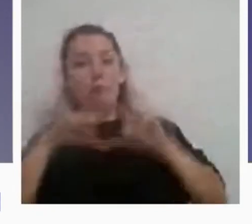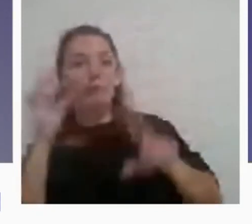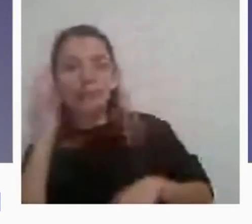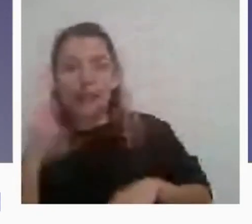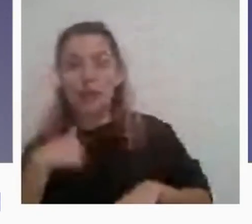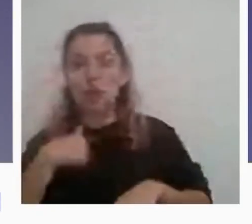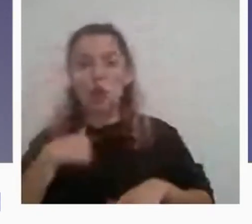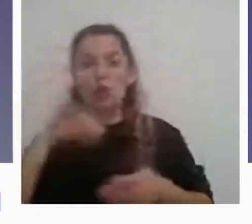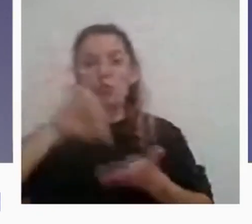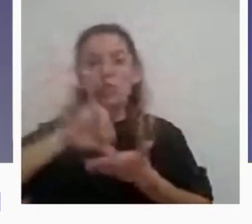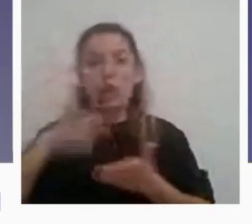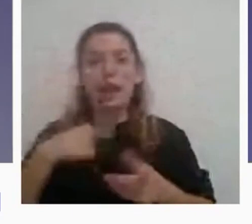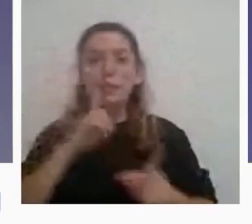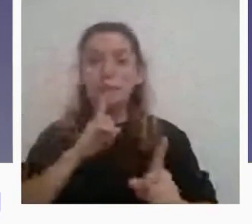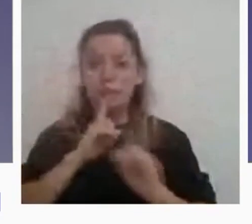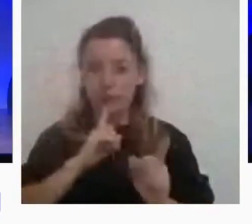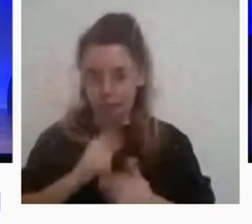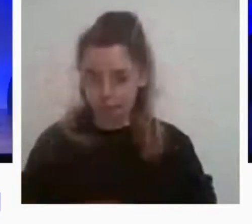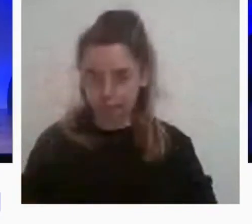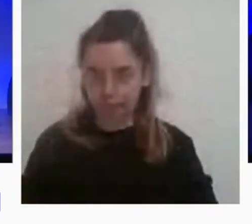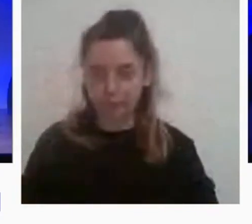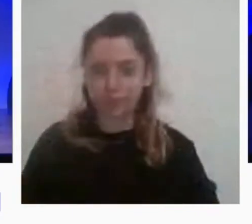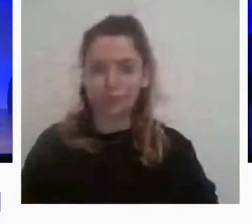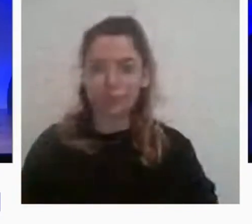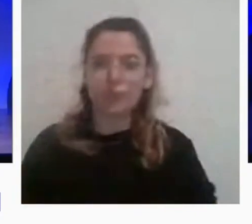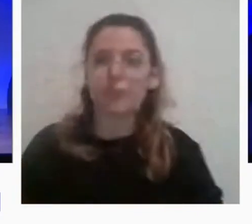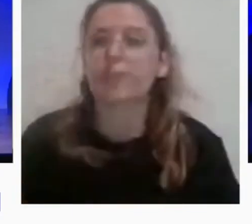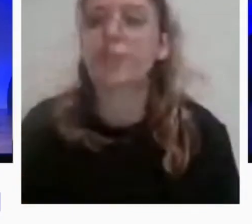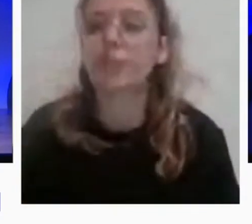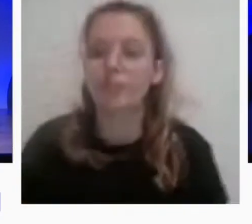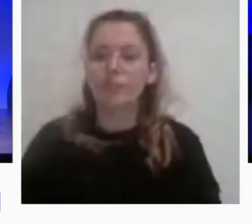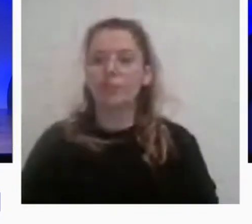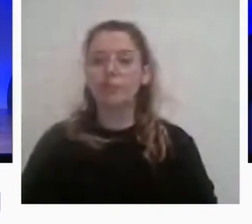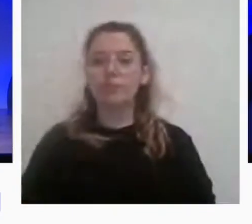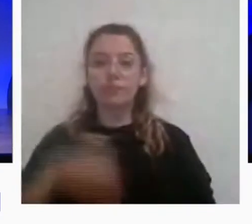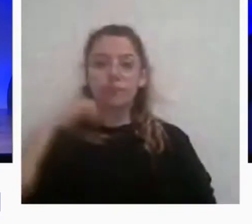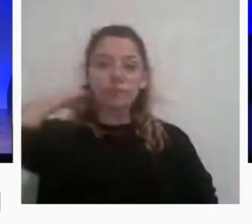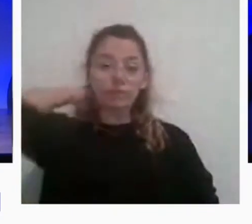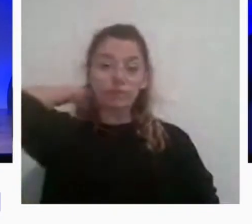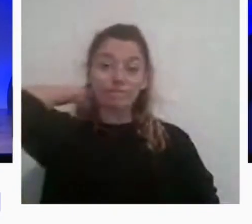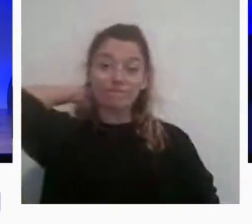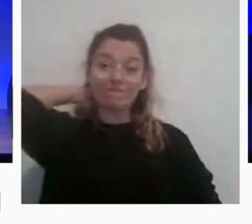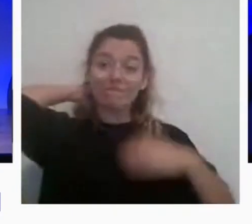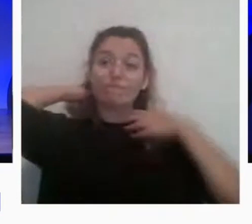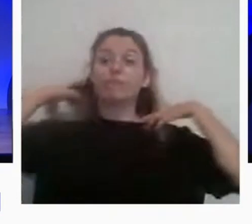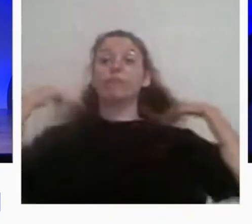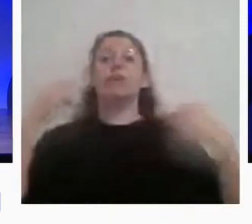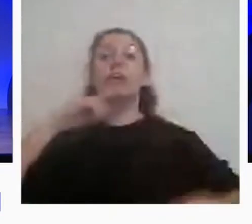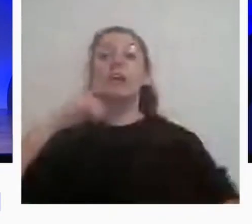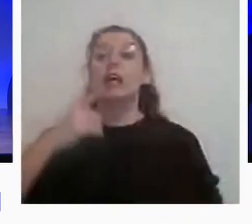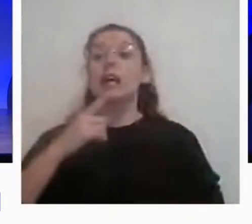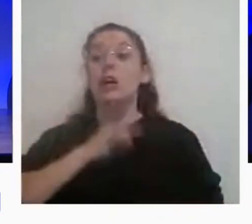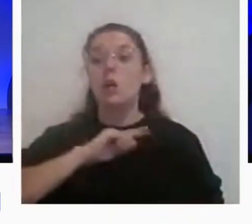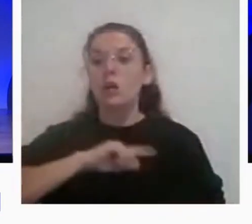ciudadana de Bilbao, ¿no? En formación, como decía, tratamos de concienciar y sensibilizar en torno a los ODS,